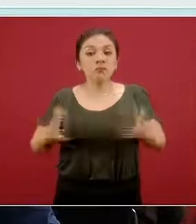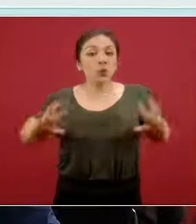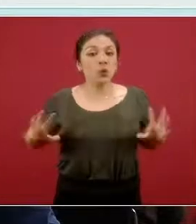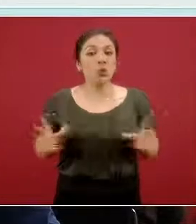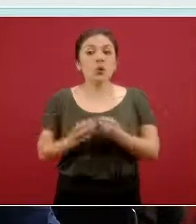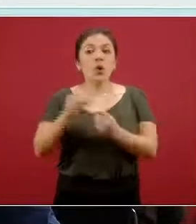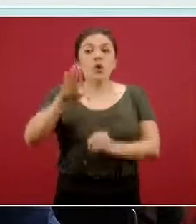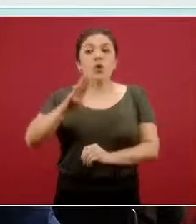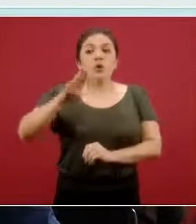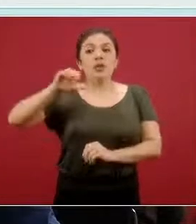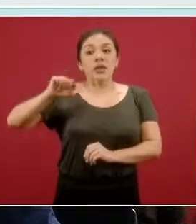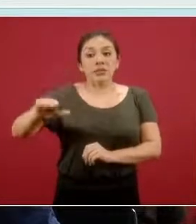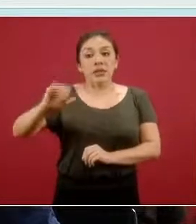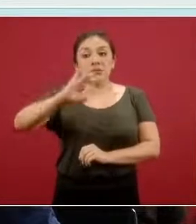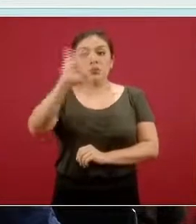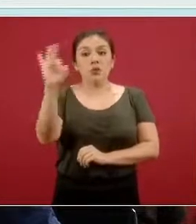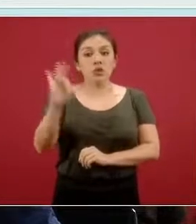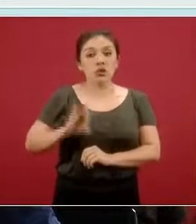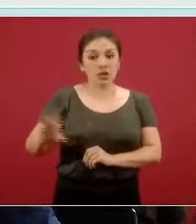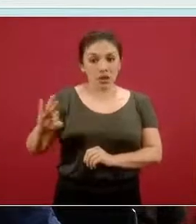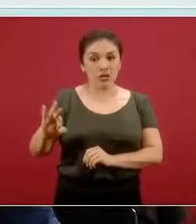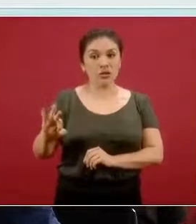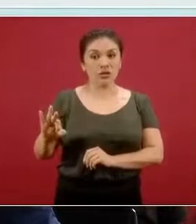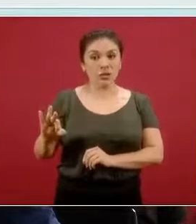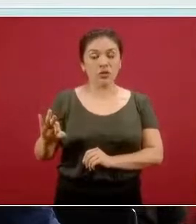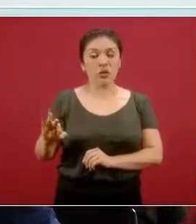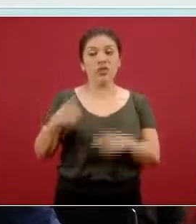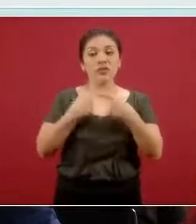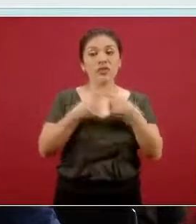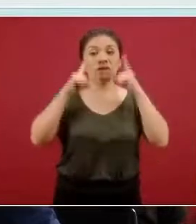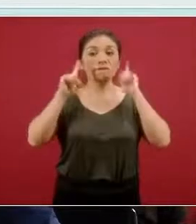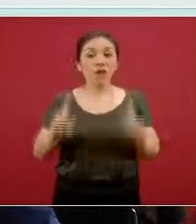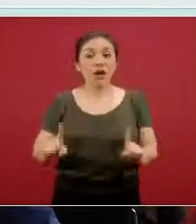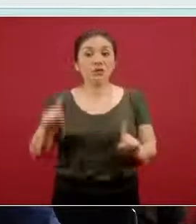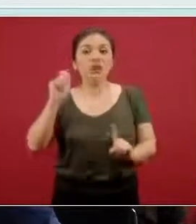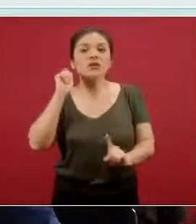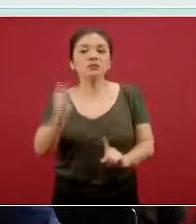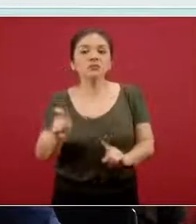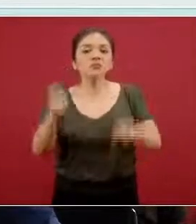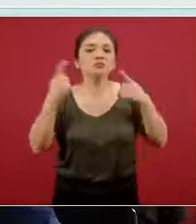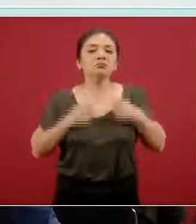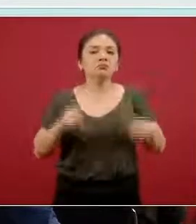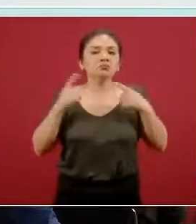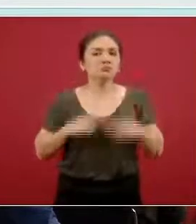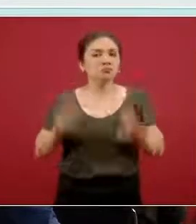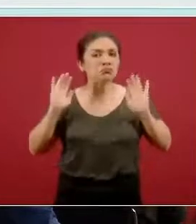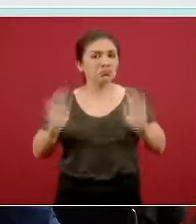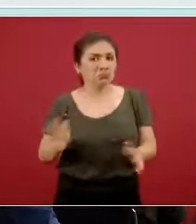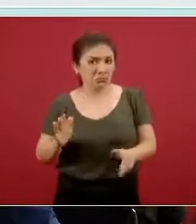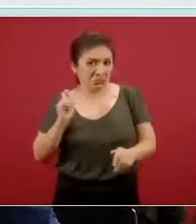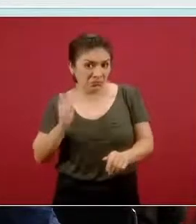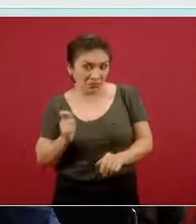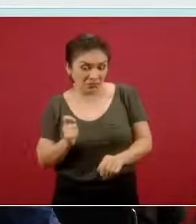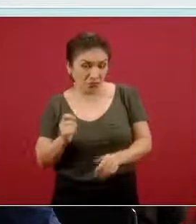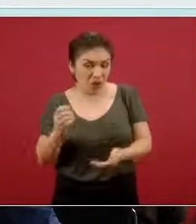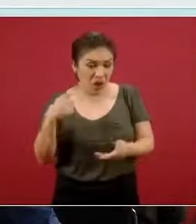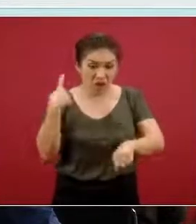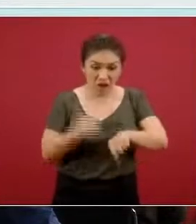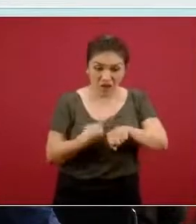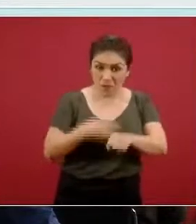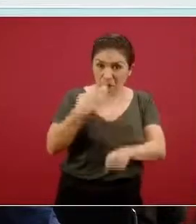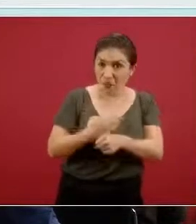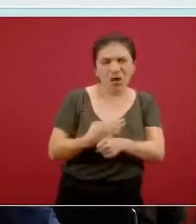el 96% de diferencial, son personas que ya no se encuentran en este momento enfermas